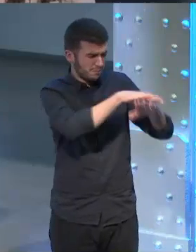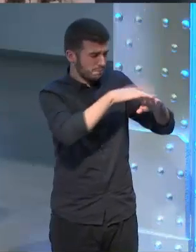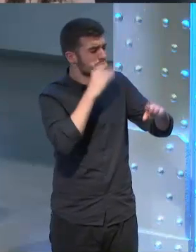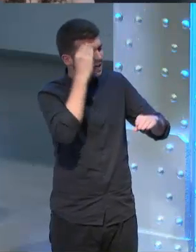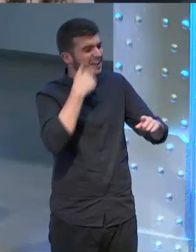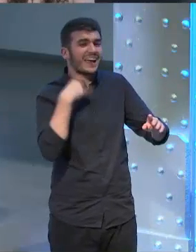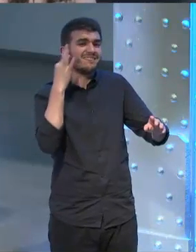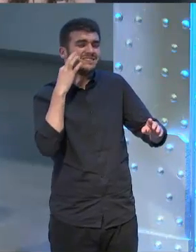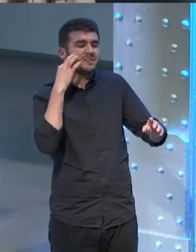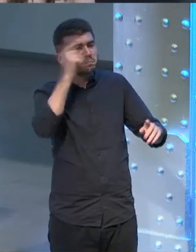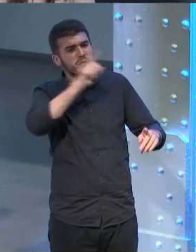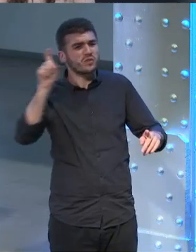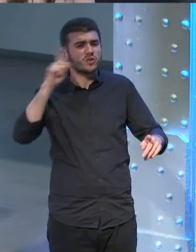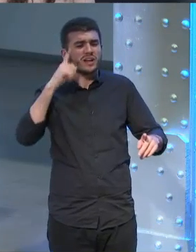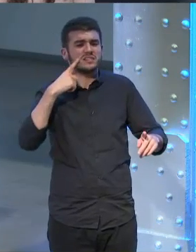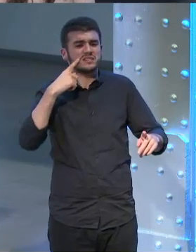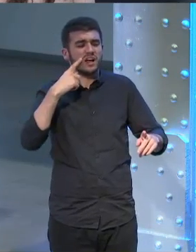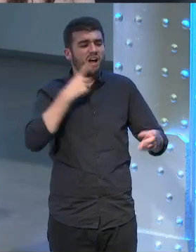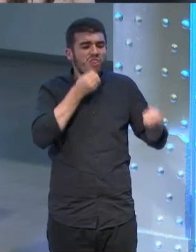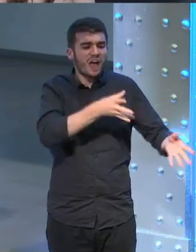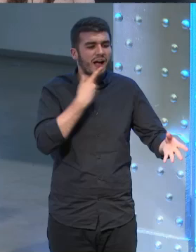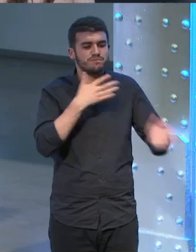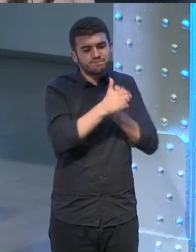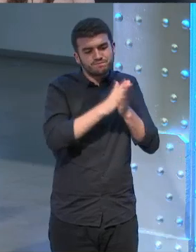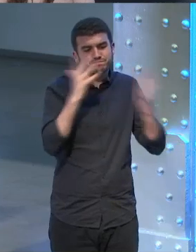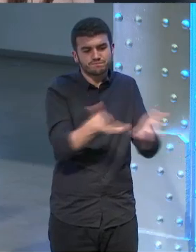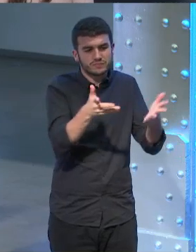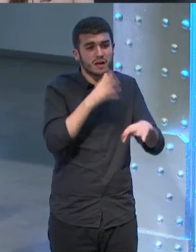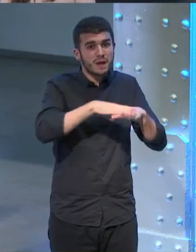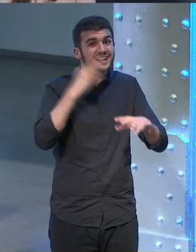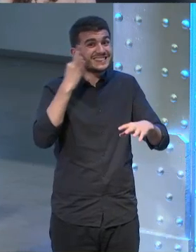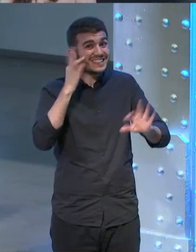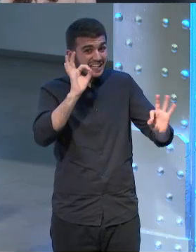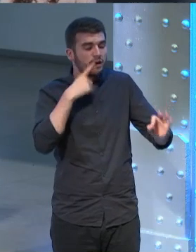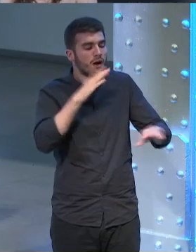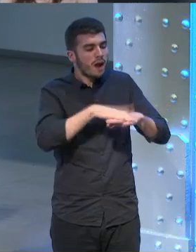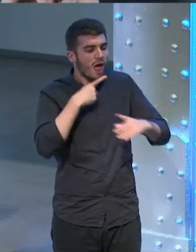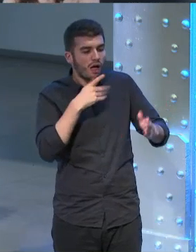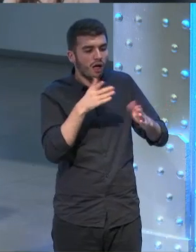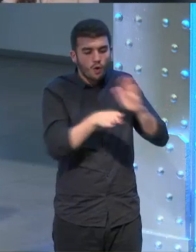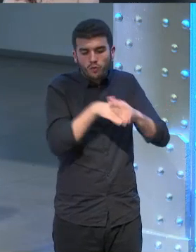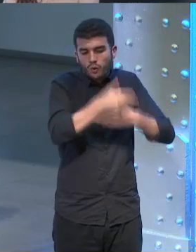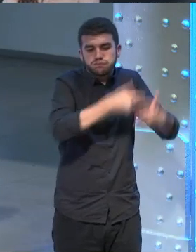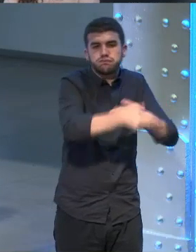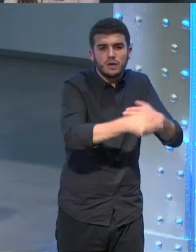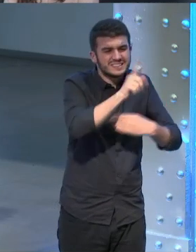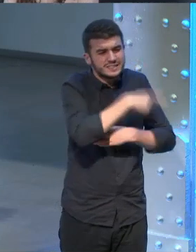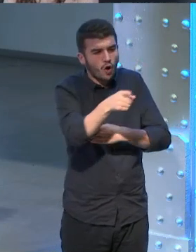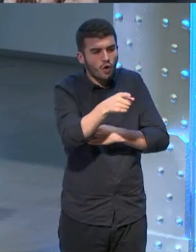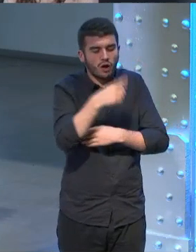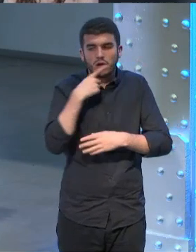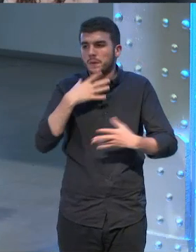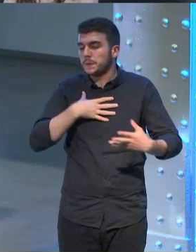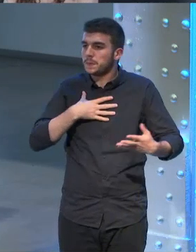esas niñas con capacidades y gustos para seguir en esa senda? A veces inconscientemente